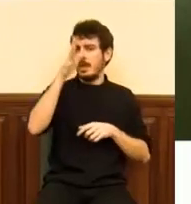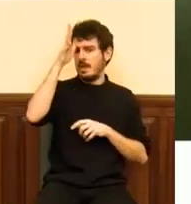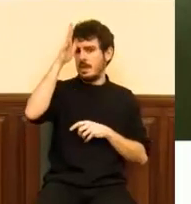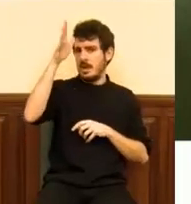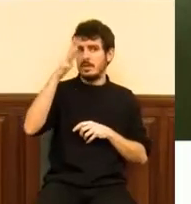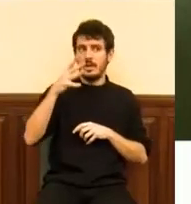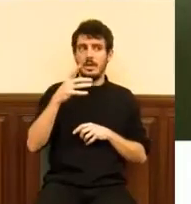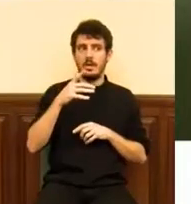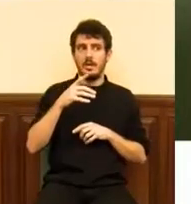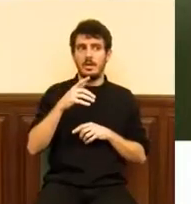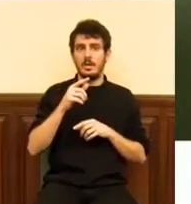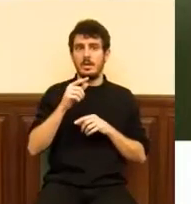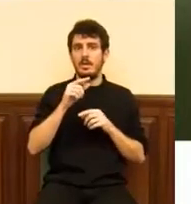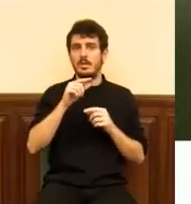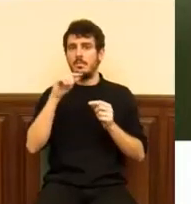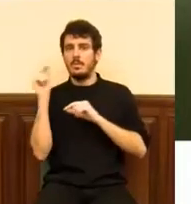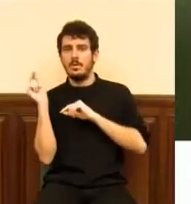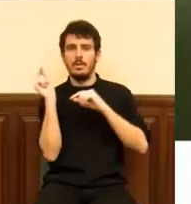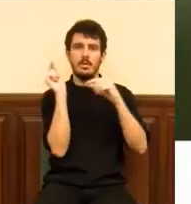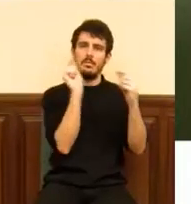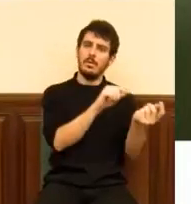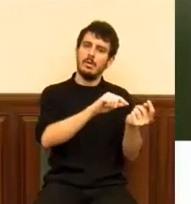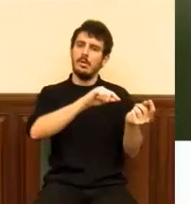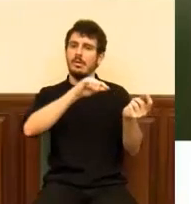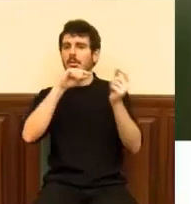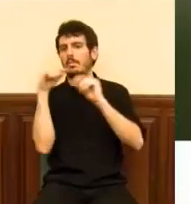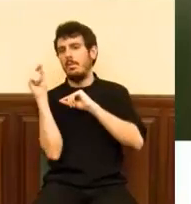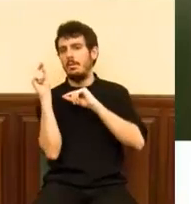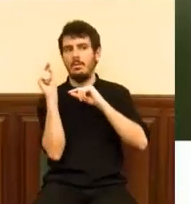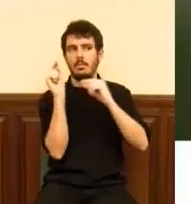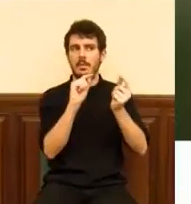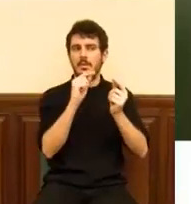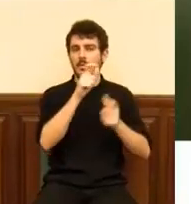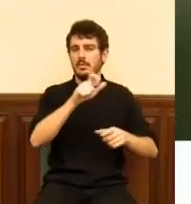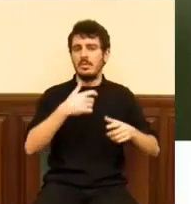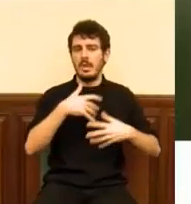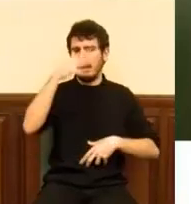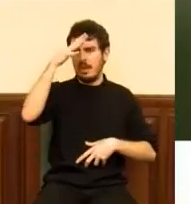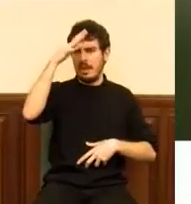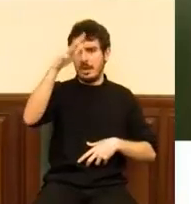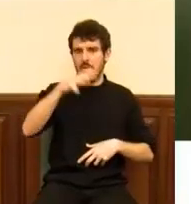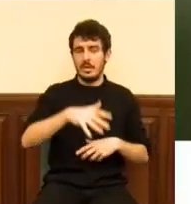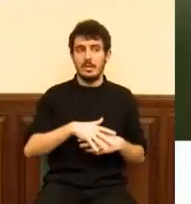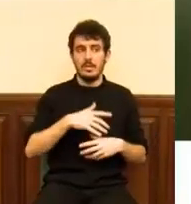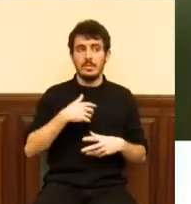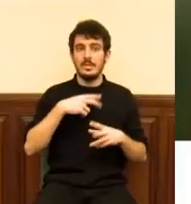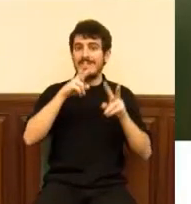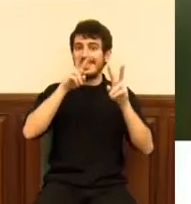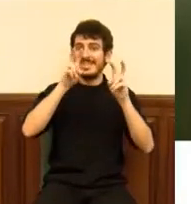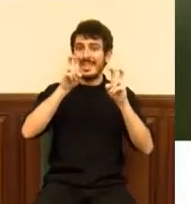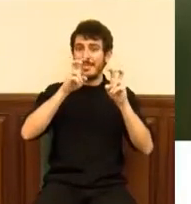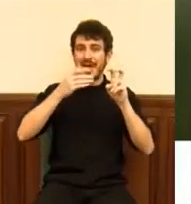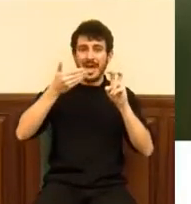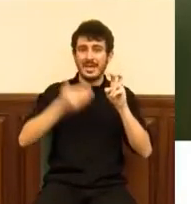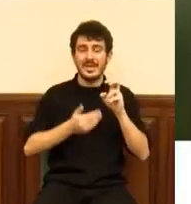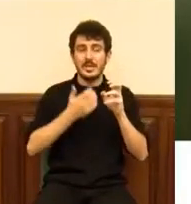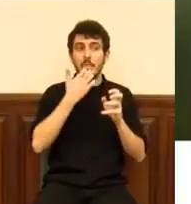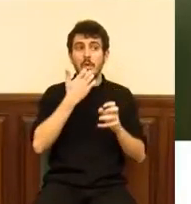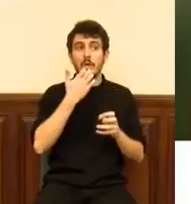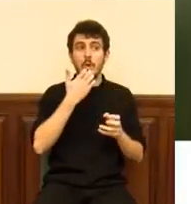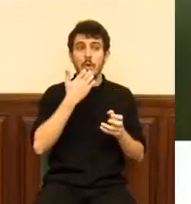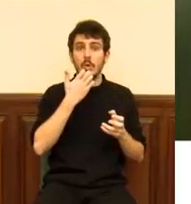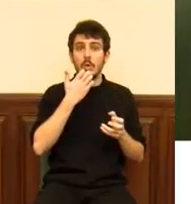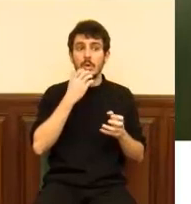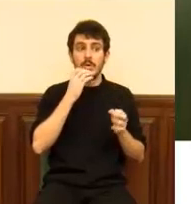estemos tirando los trastos unos a otros. Yo creo que en temas tan importantes como